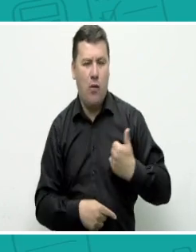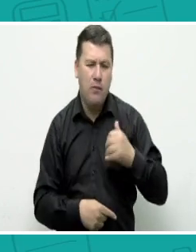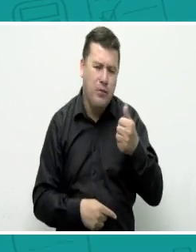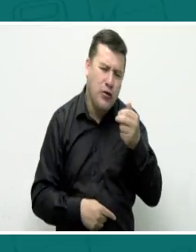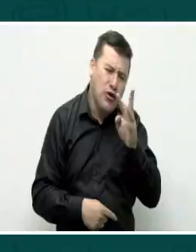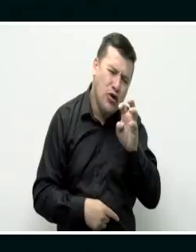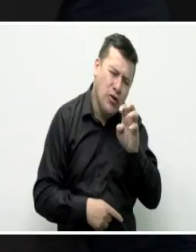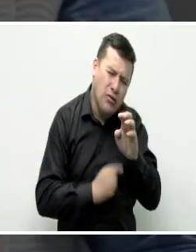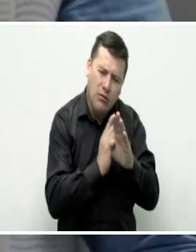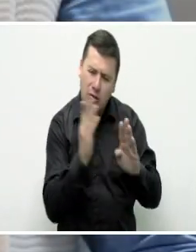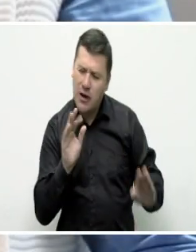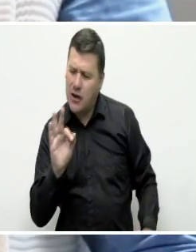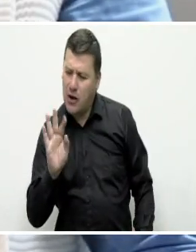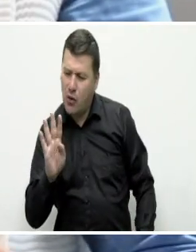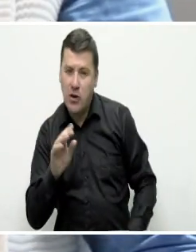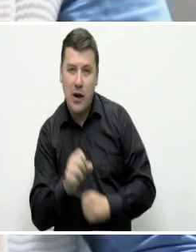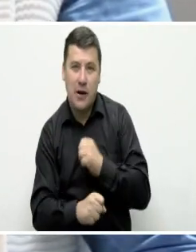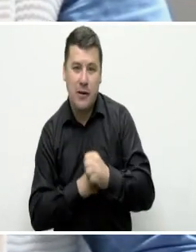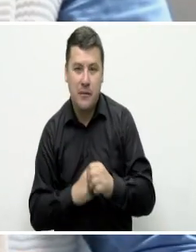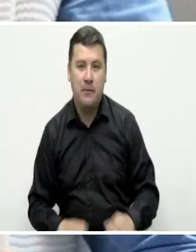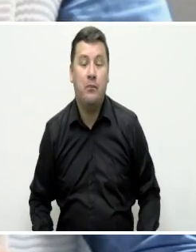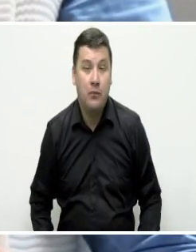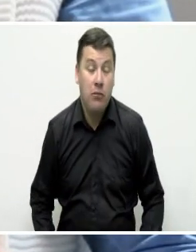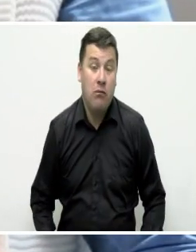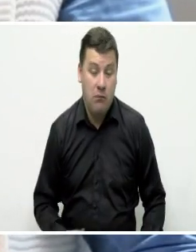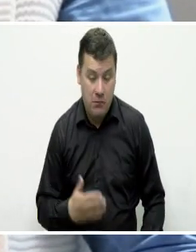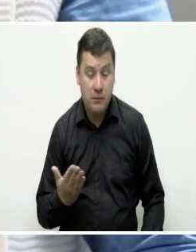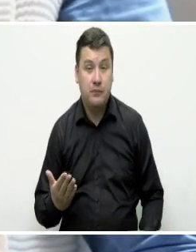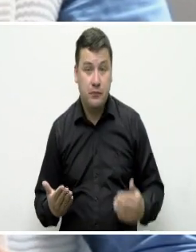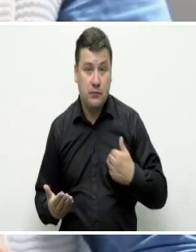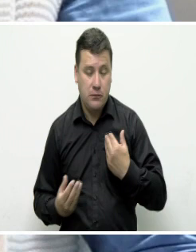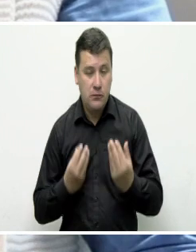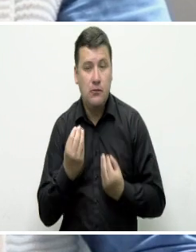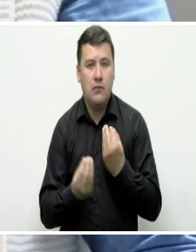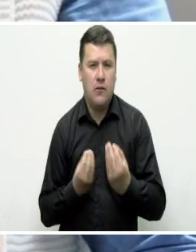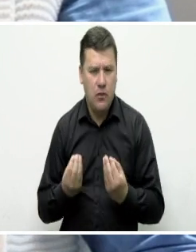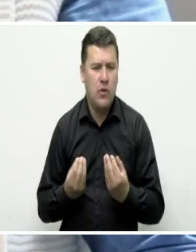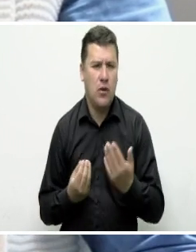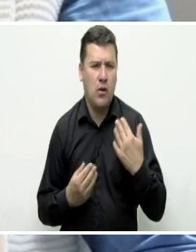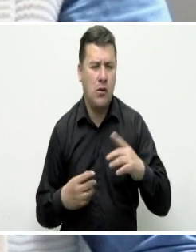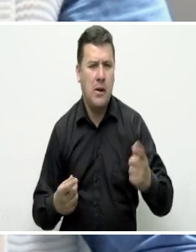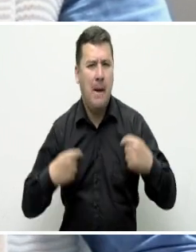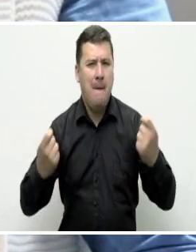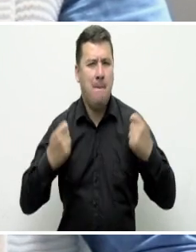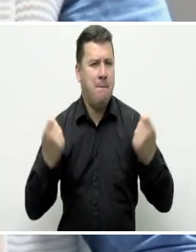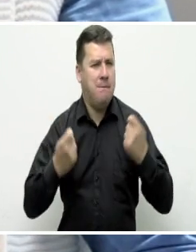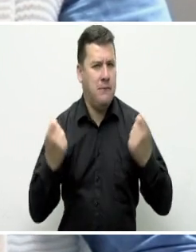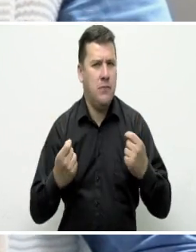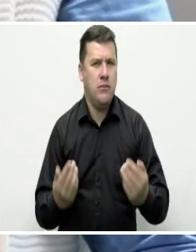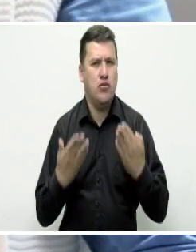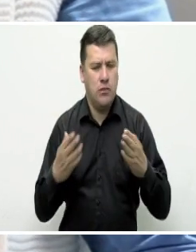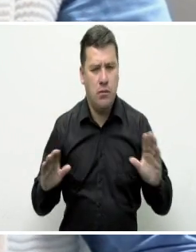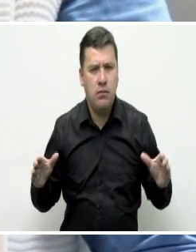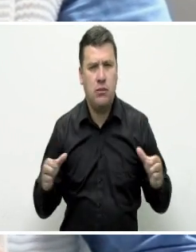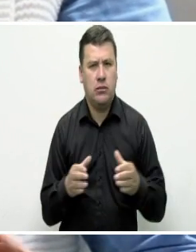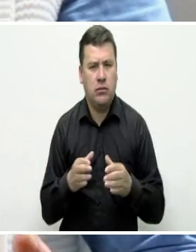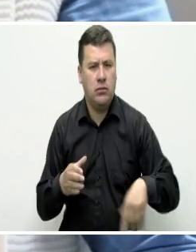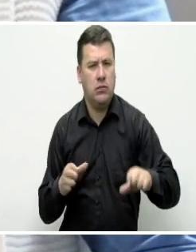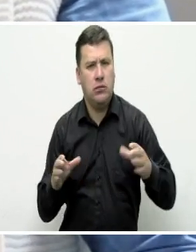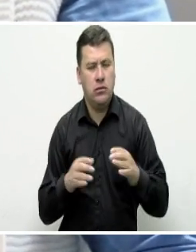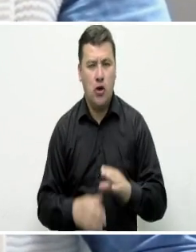18 y los 34 años. Fue así como hicimos conjuntamente una campaña que nos permitió